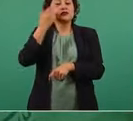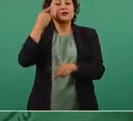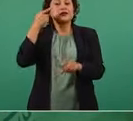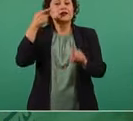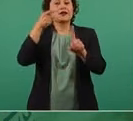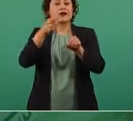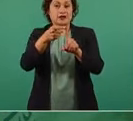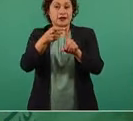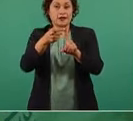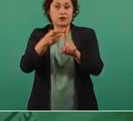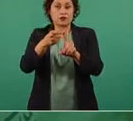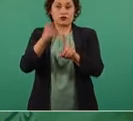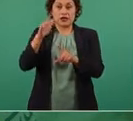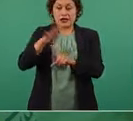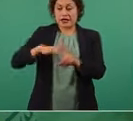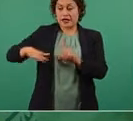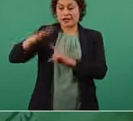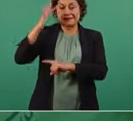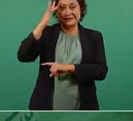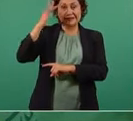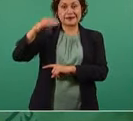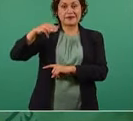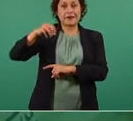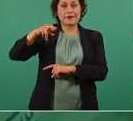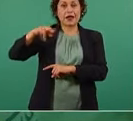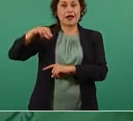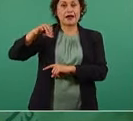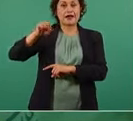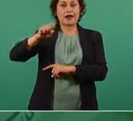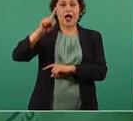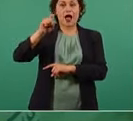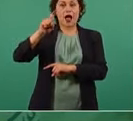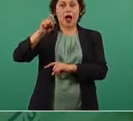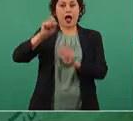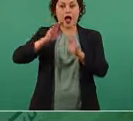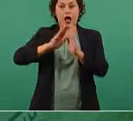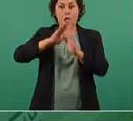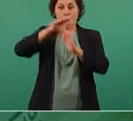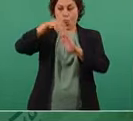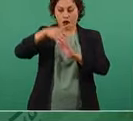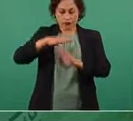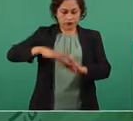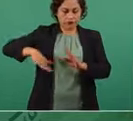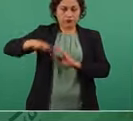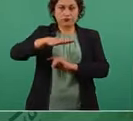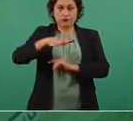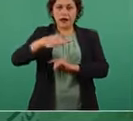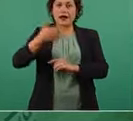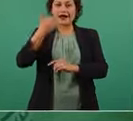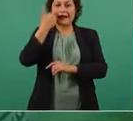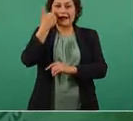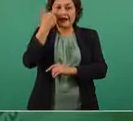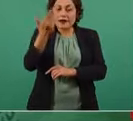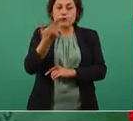la presa de Santa María, ahí cerca. Y queremos que ese dinero se